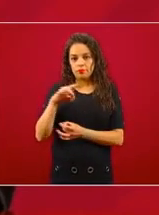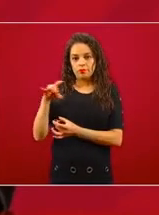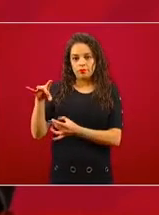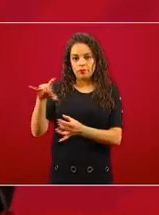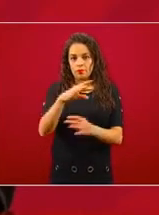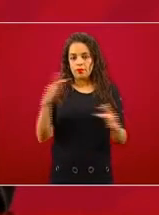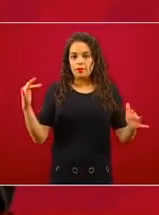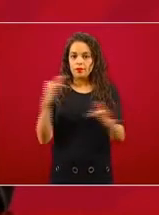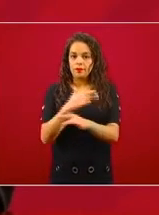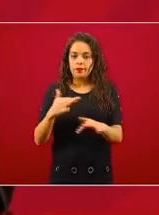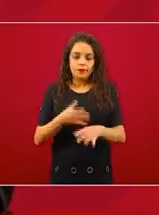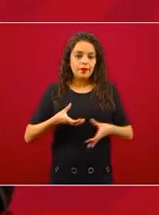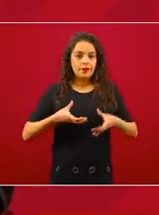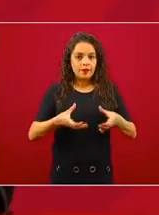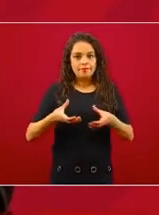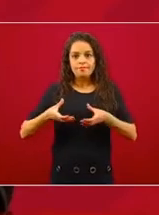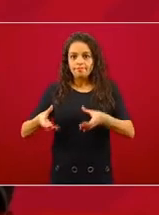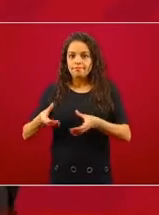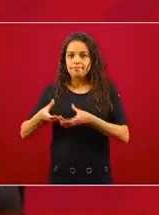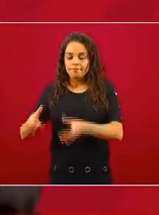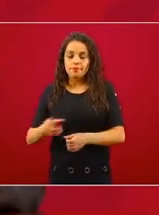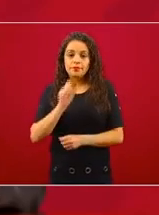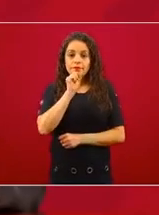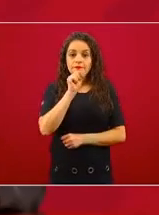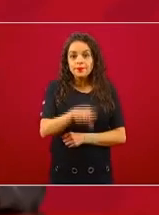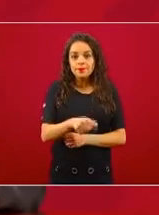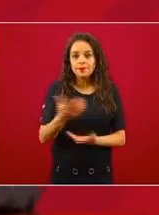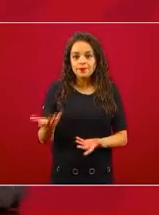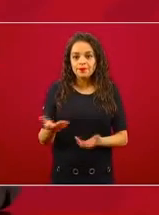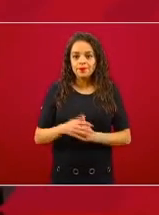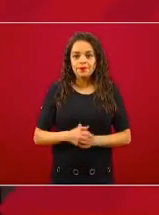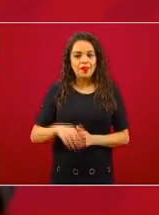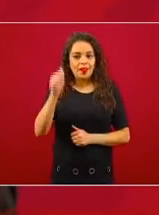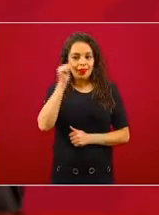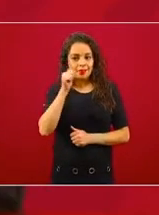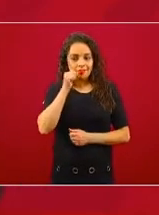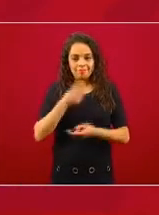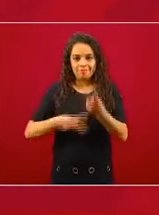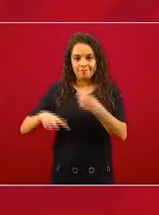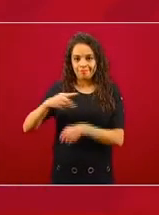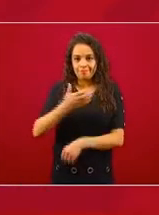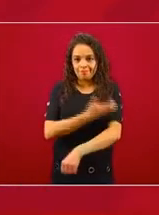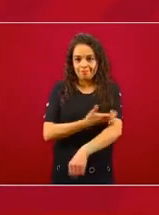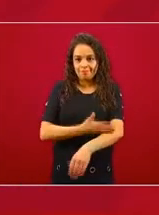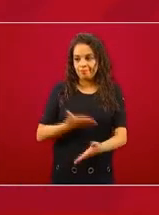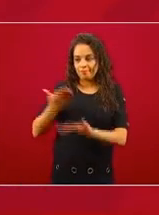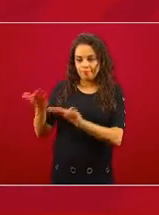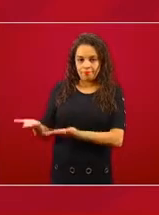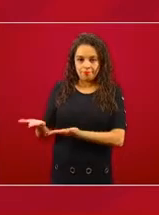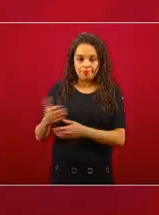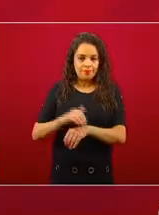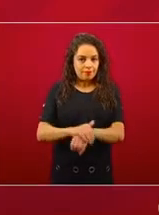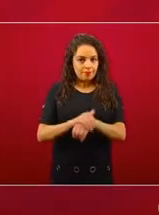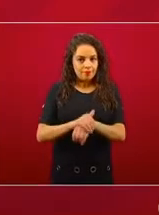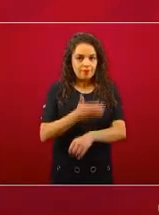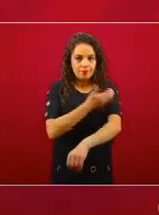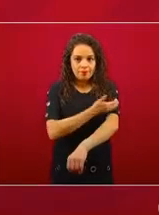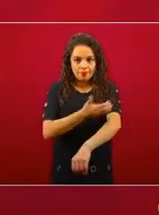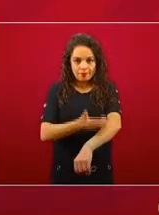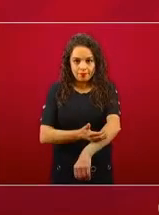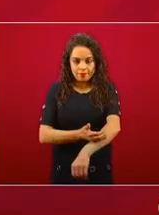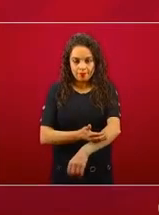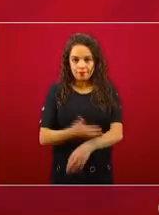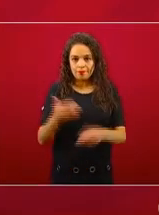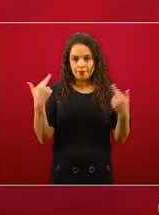espacio público. Y también tenemos el gusto, como siempre, de que nos acompañe nuestro querido amigo y compañero, el maestro